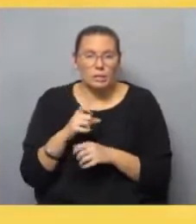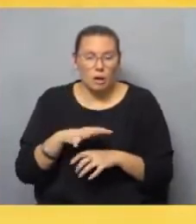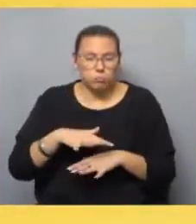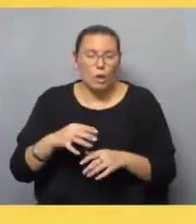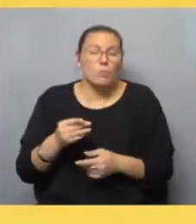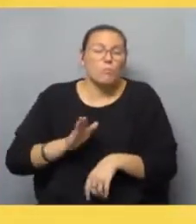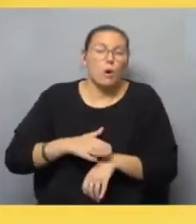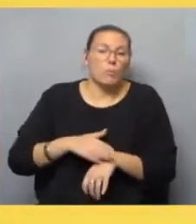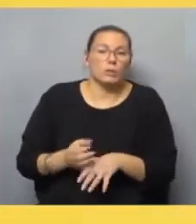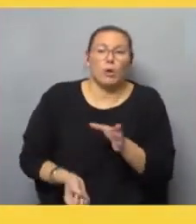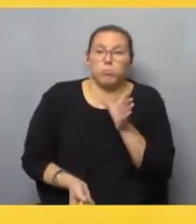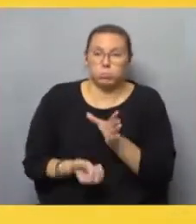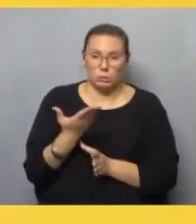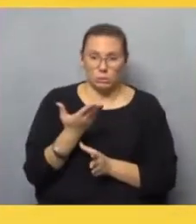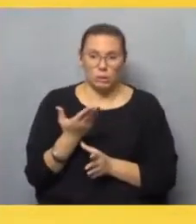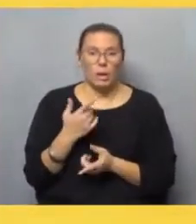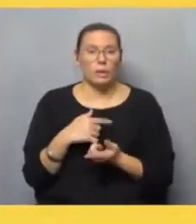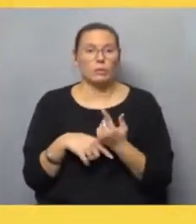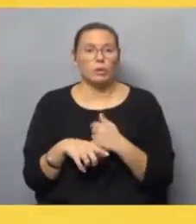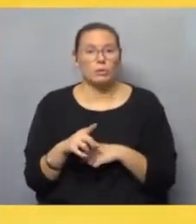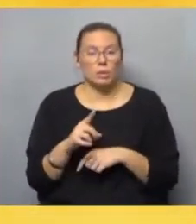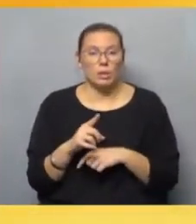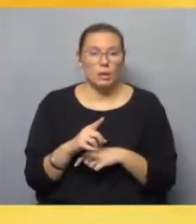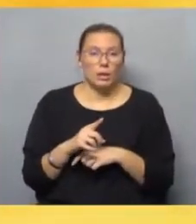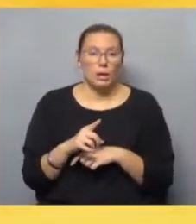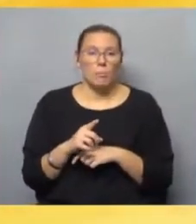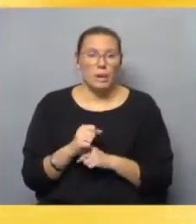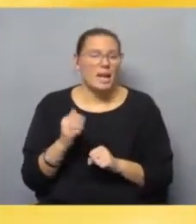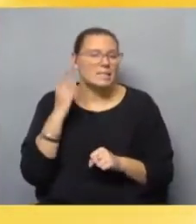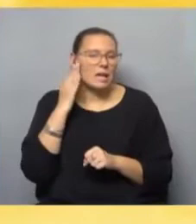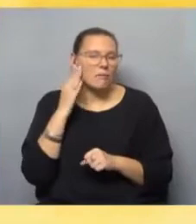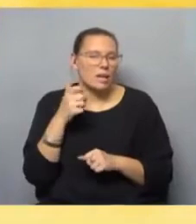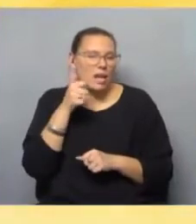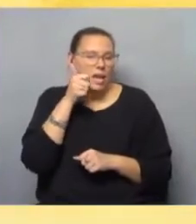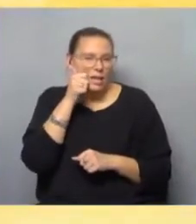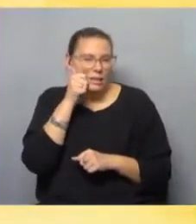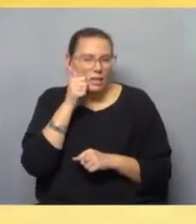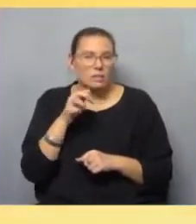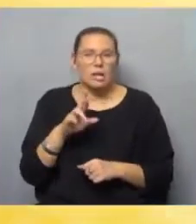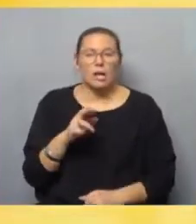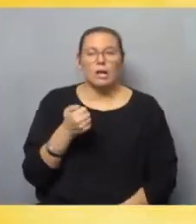se formó ese magma. Entonces nosotros nos basamos para datar en la radioactividad,